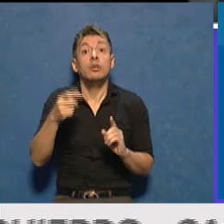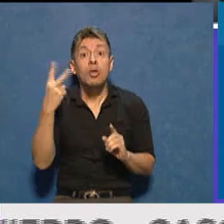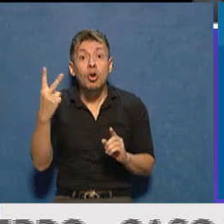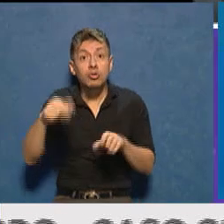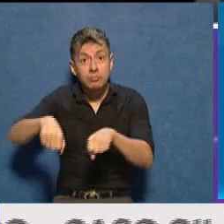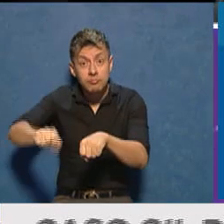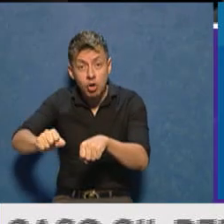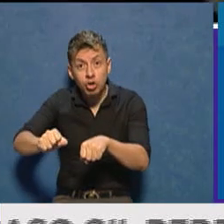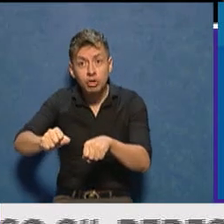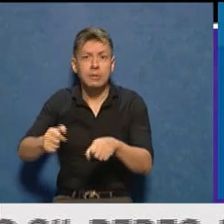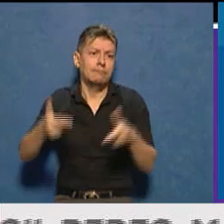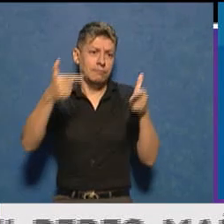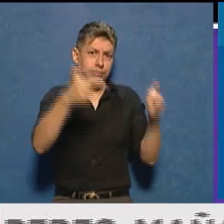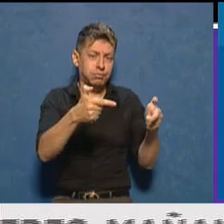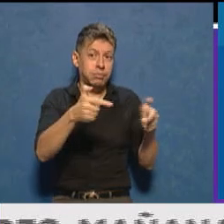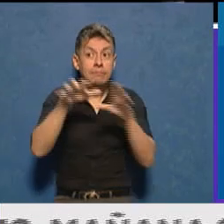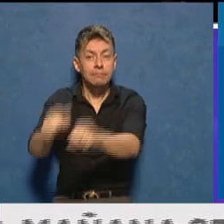motocicleta no han sido detenidos hasta el momento.